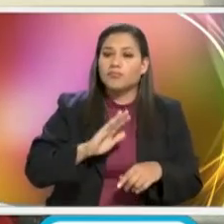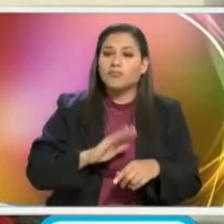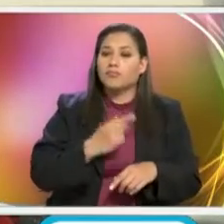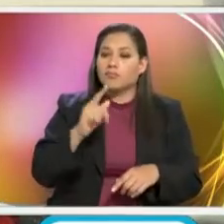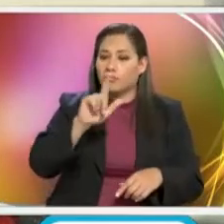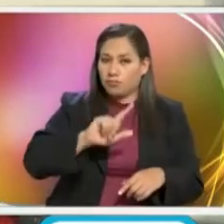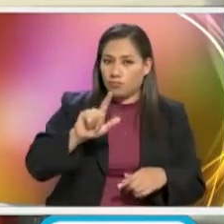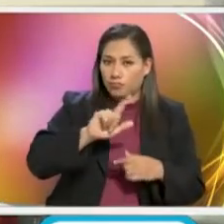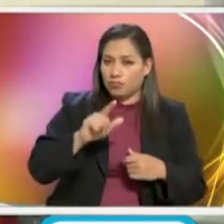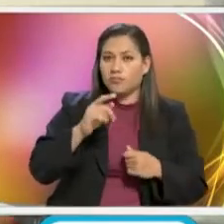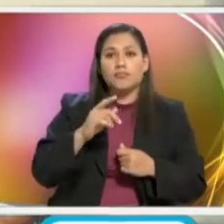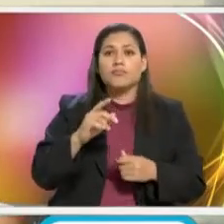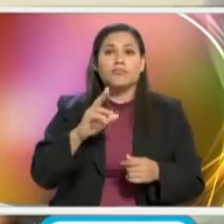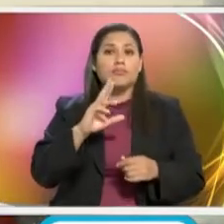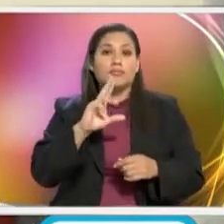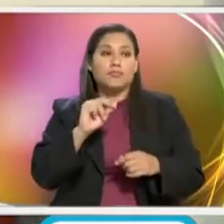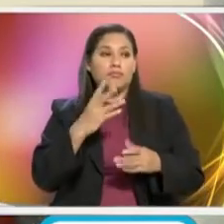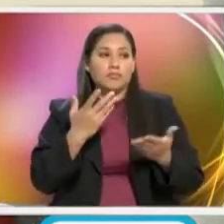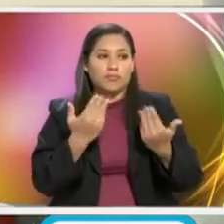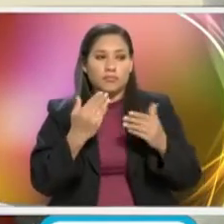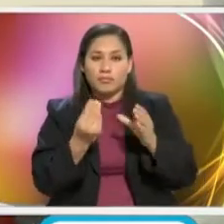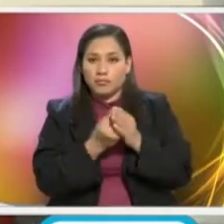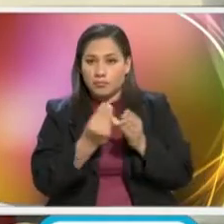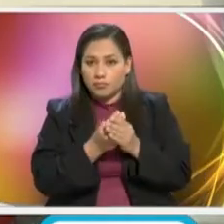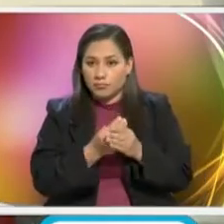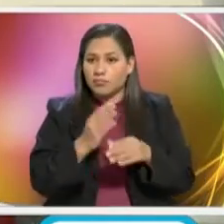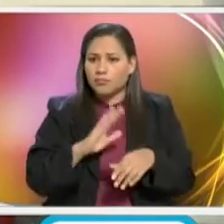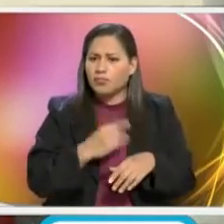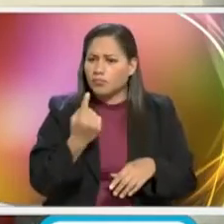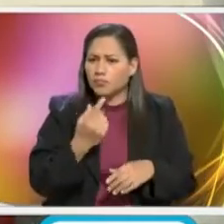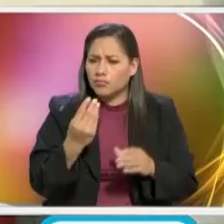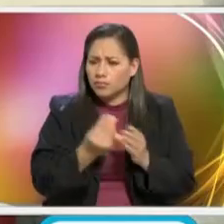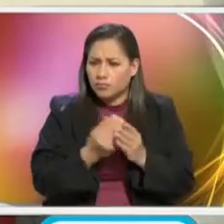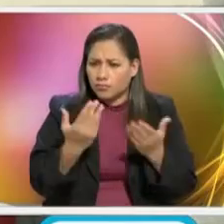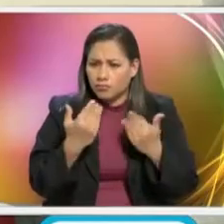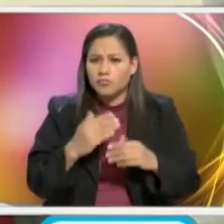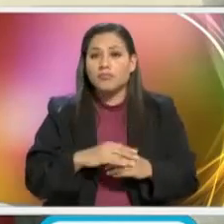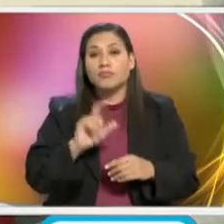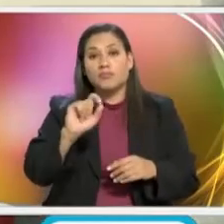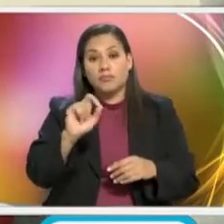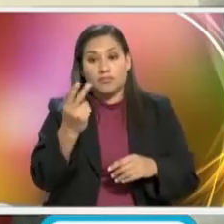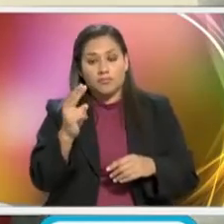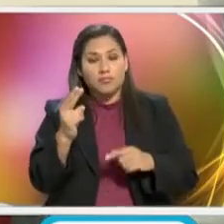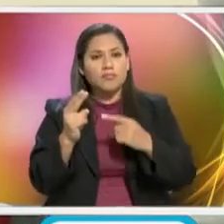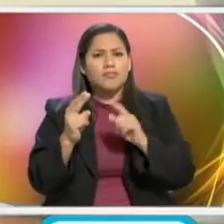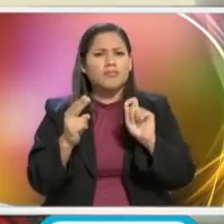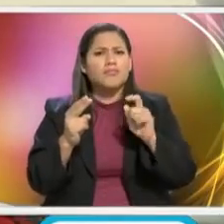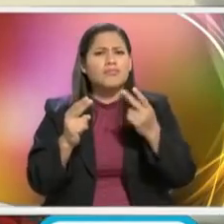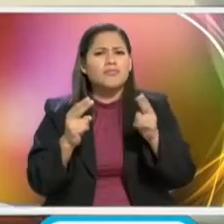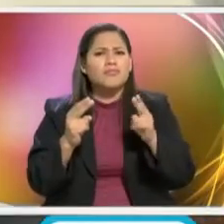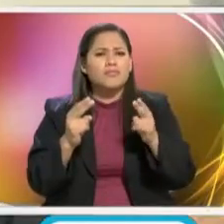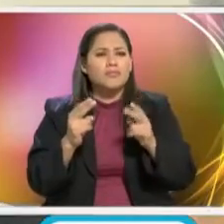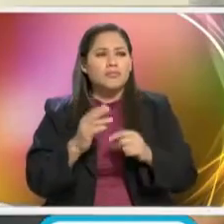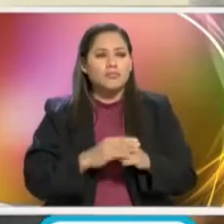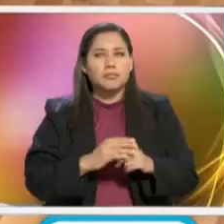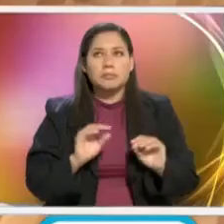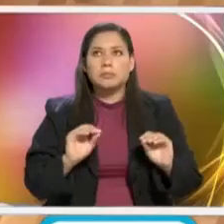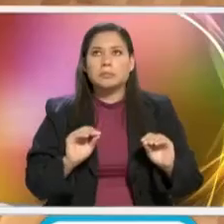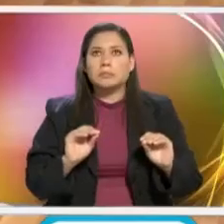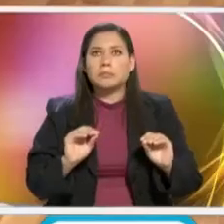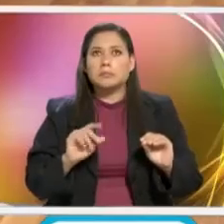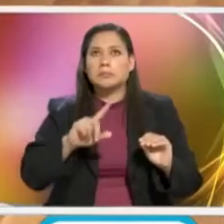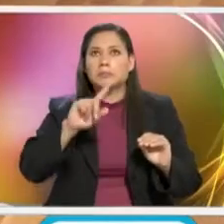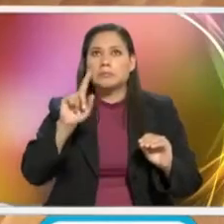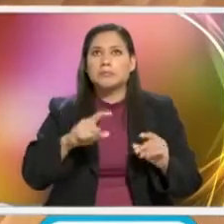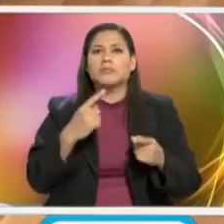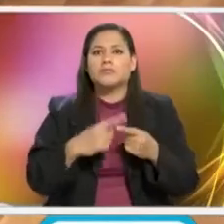¿Por qué no fueron a la escuela? Porque no hubo clases. ¿Y por qué no hubo clases? Claro. Porque era 20 de noviembre. ¿Qué se conmemora el 20 de noviembre? Silencio. Sí.